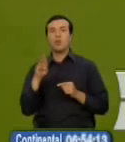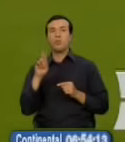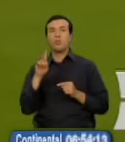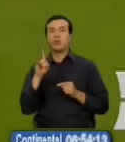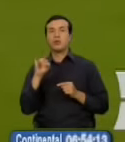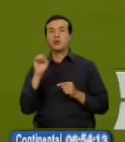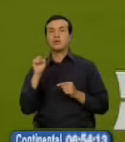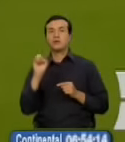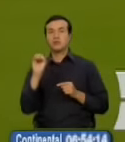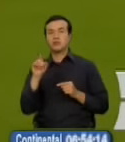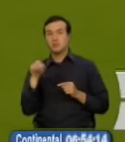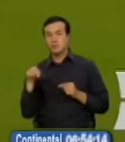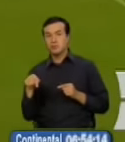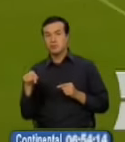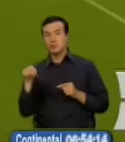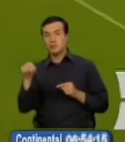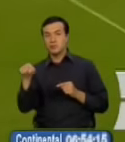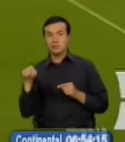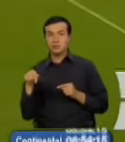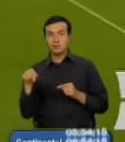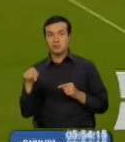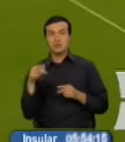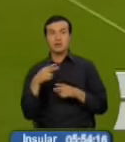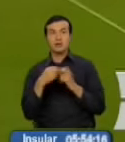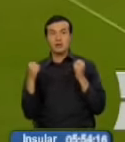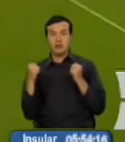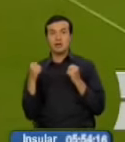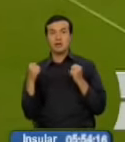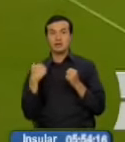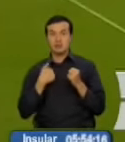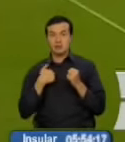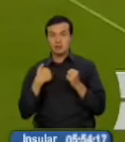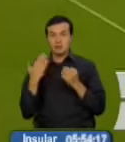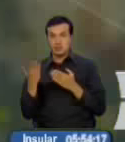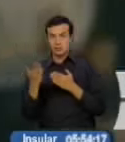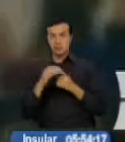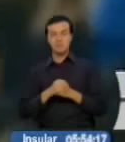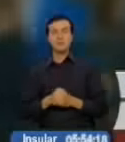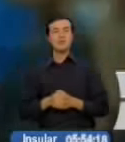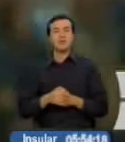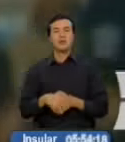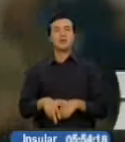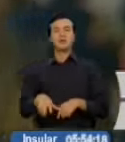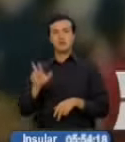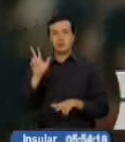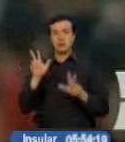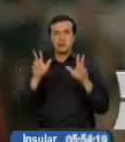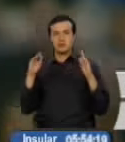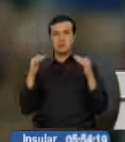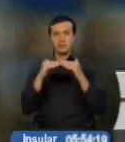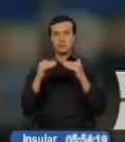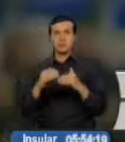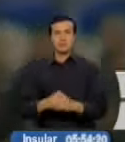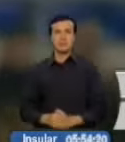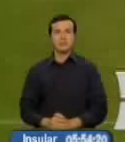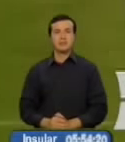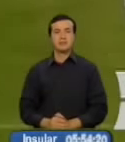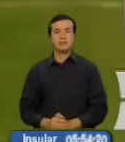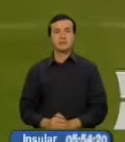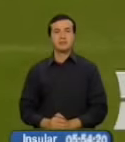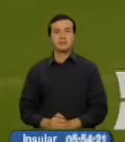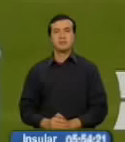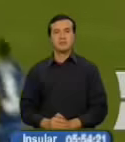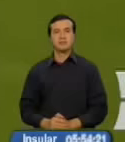argentino, ex seleccionado también del cuadro albiceleste, y ponía el 3-3. Así se empataba